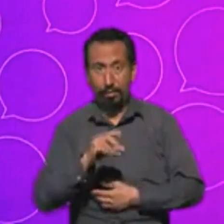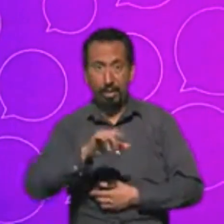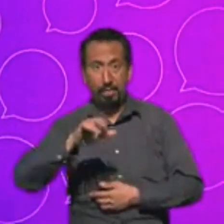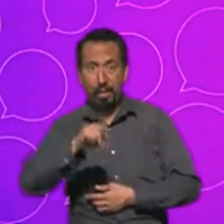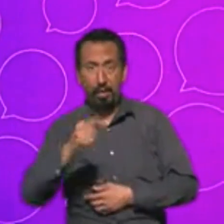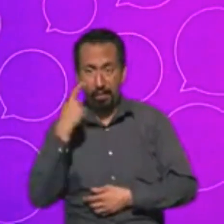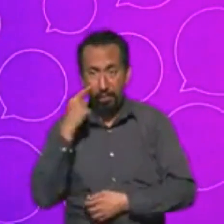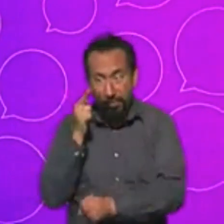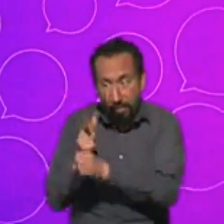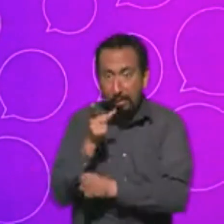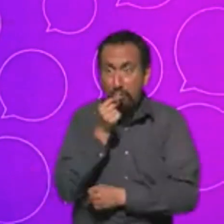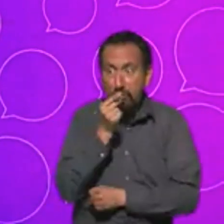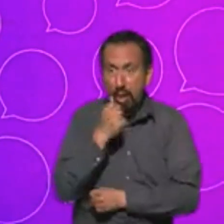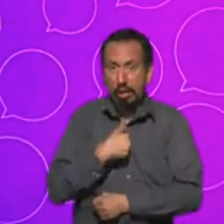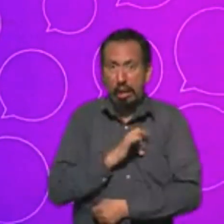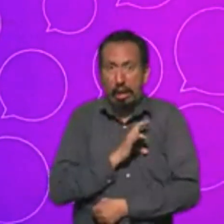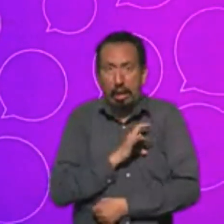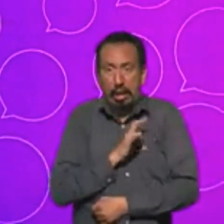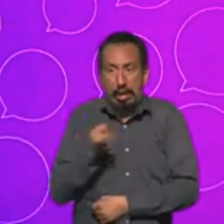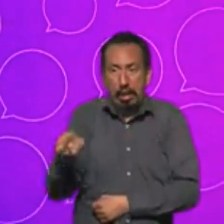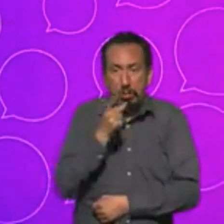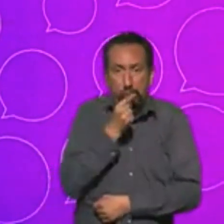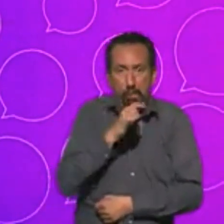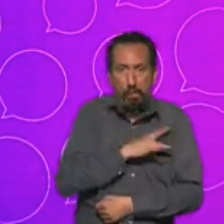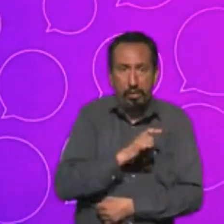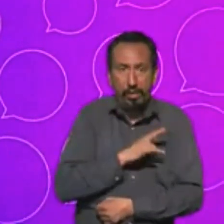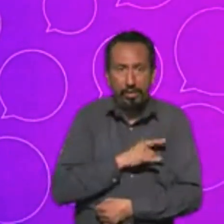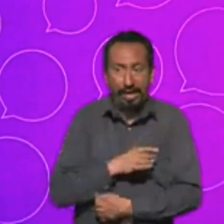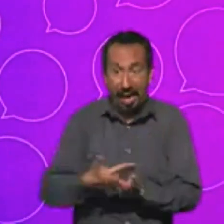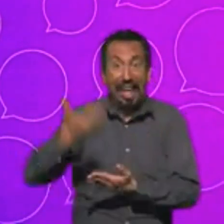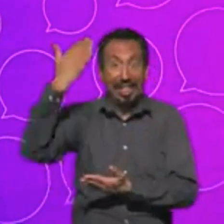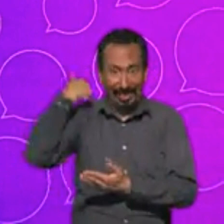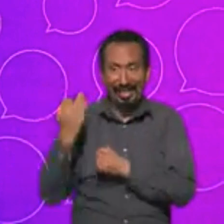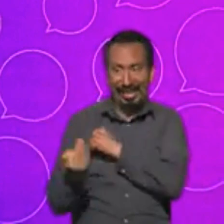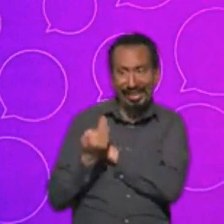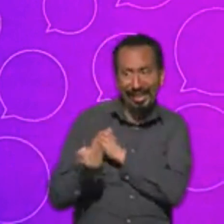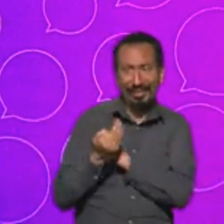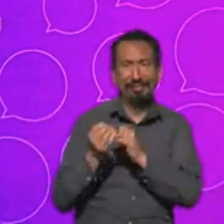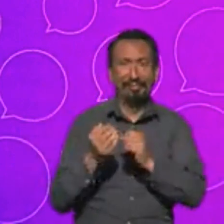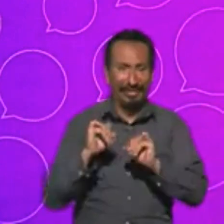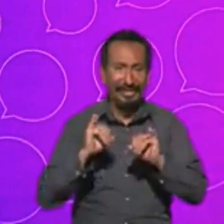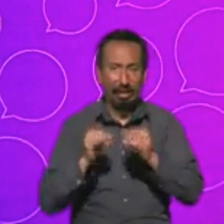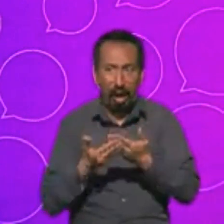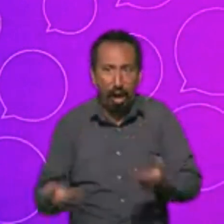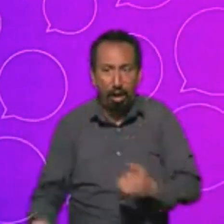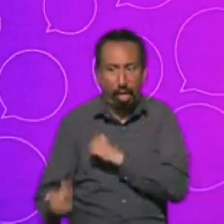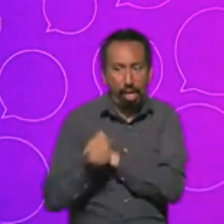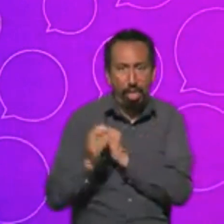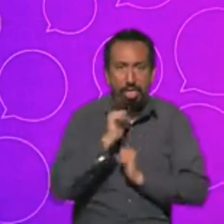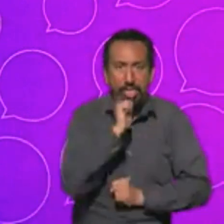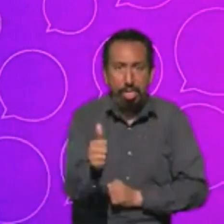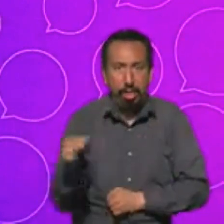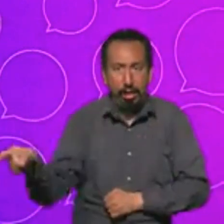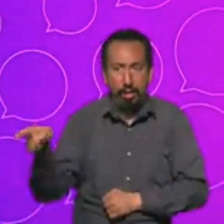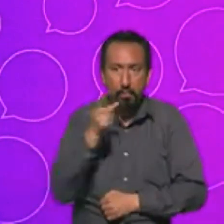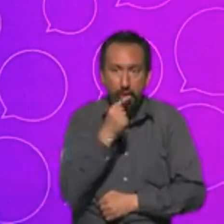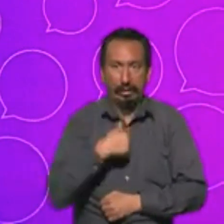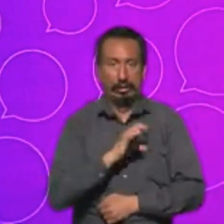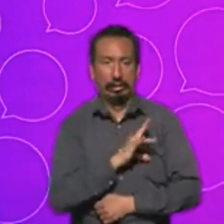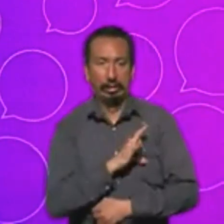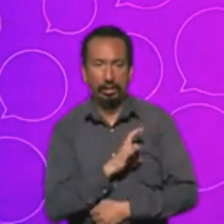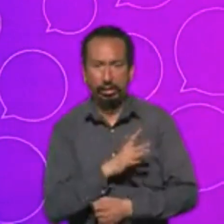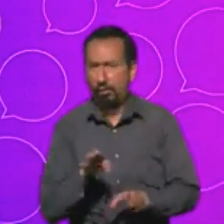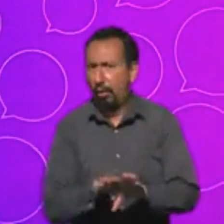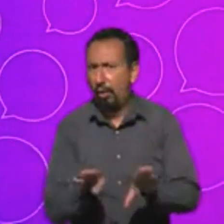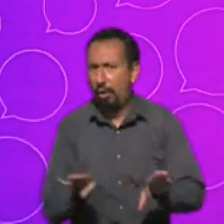sea vemos un policía y nos da nos da temor no en vez de darnos este gusto Entonces de entrada Tendremos que cambiar también la mística la mística del